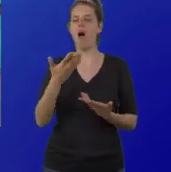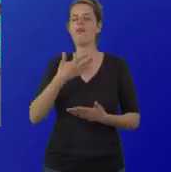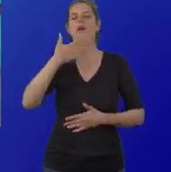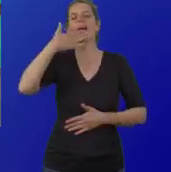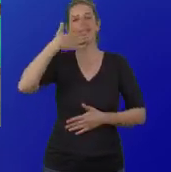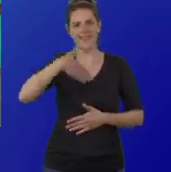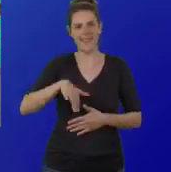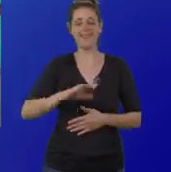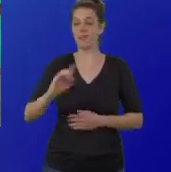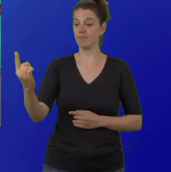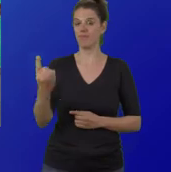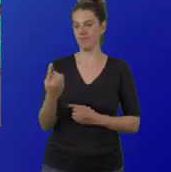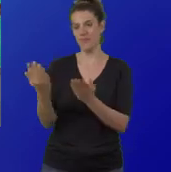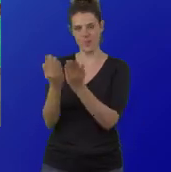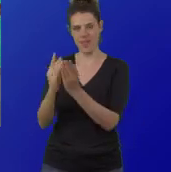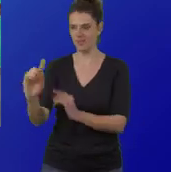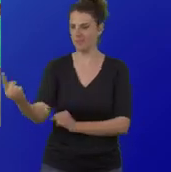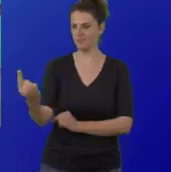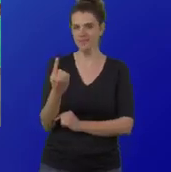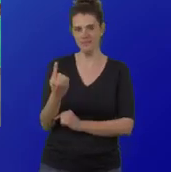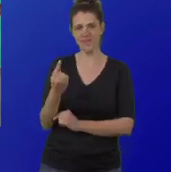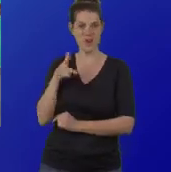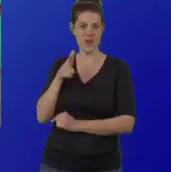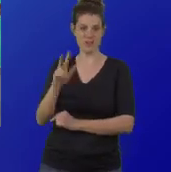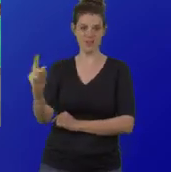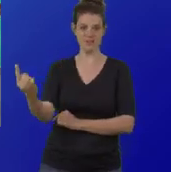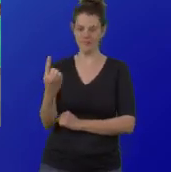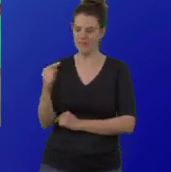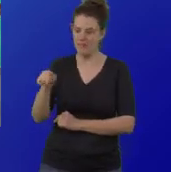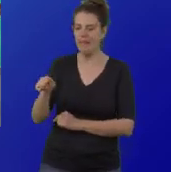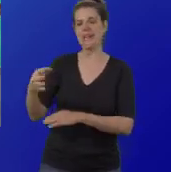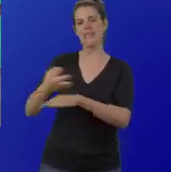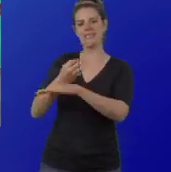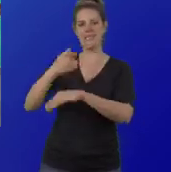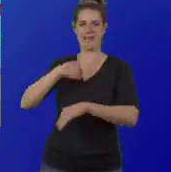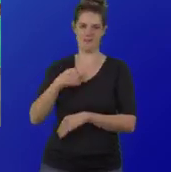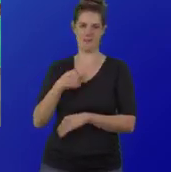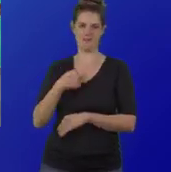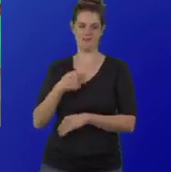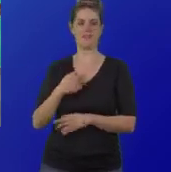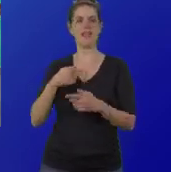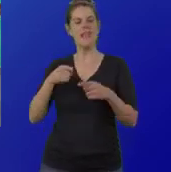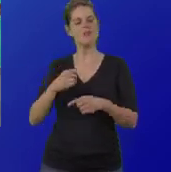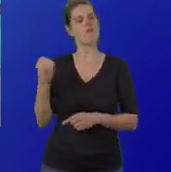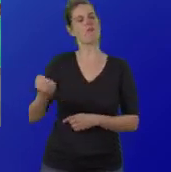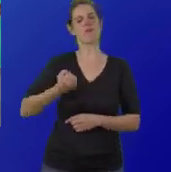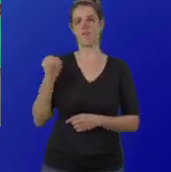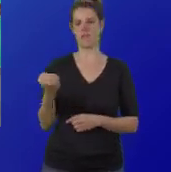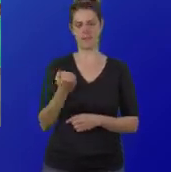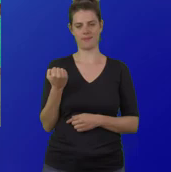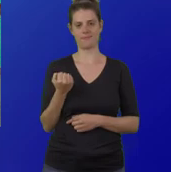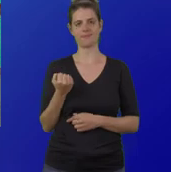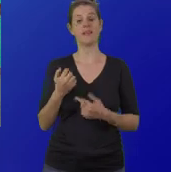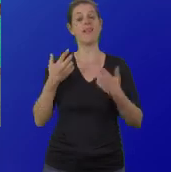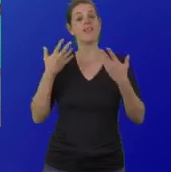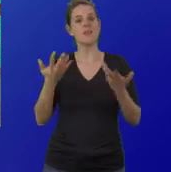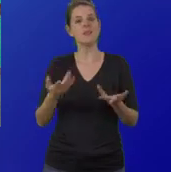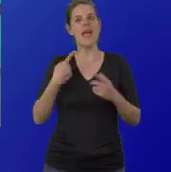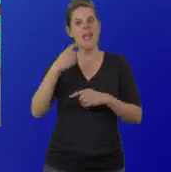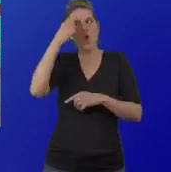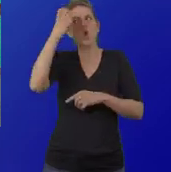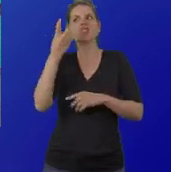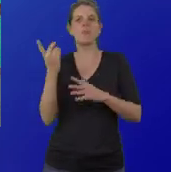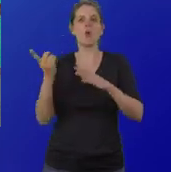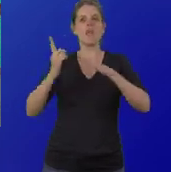que mi alumno, cuando venía a Rocha, era el que me iba a enseñar a mí. Eso fue fundamental. Entonces ahí el concepto de